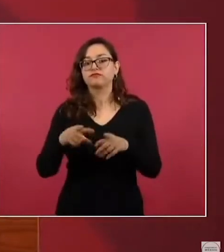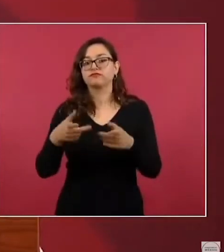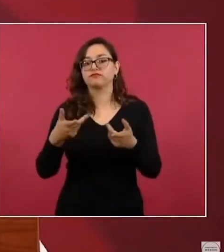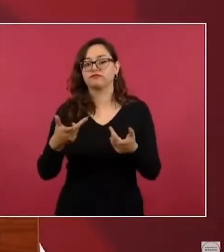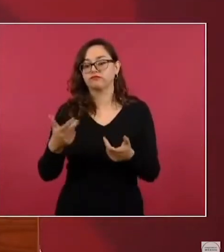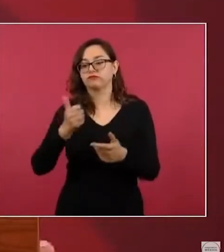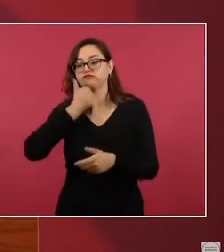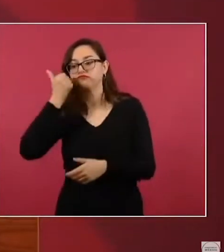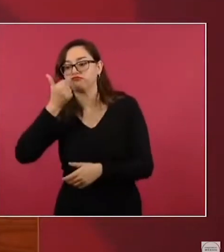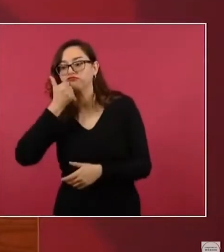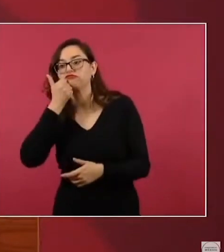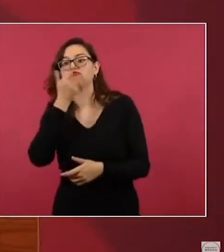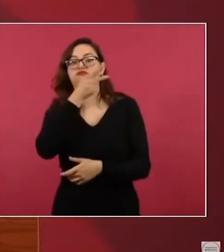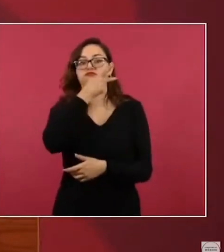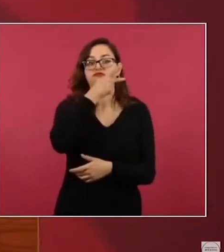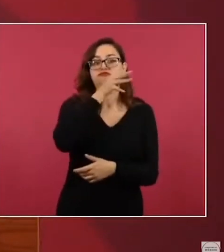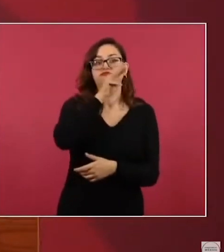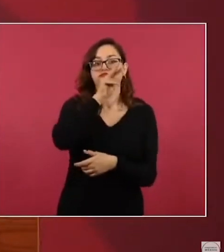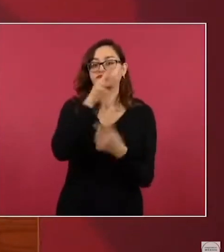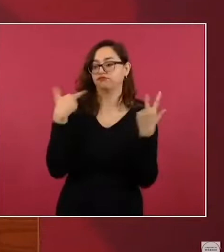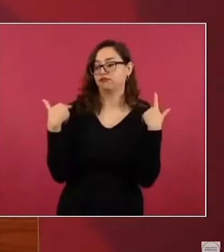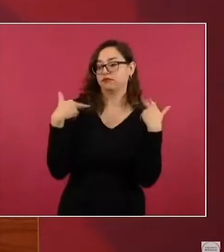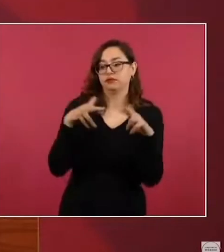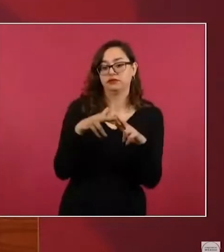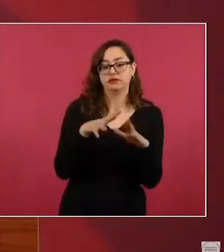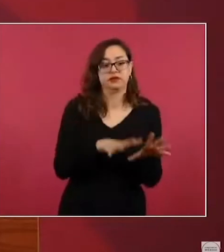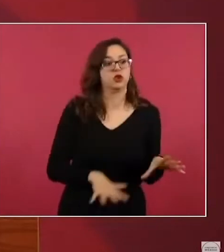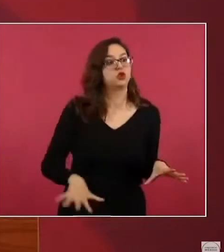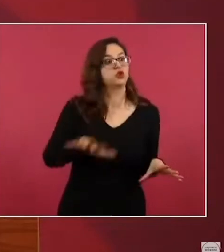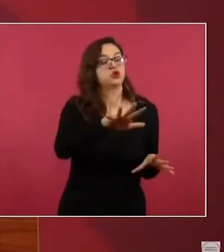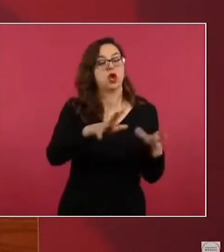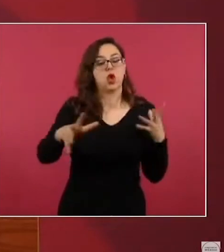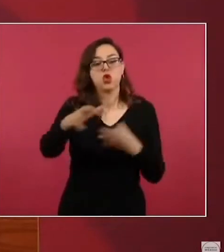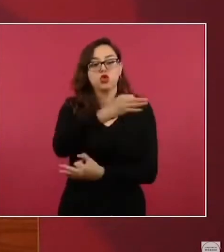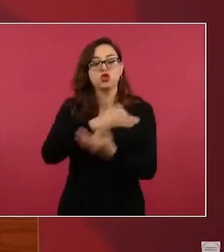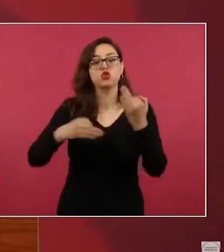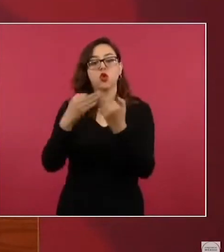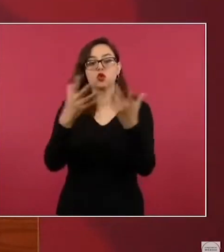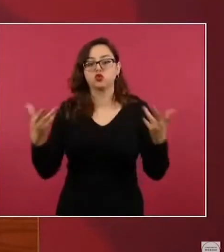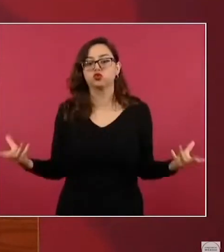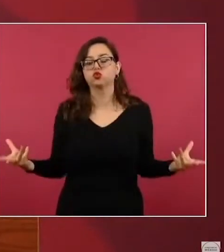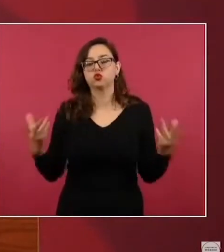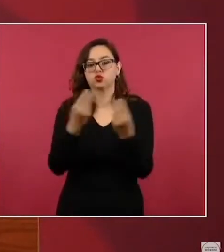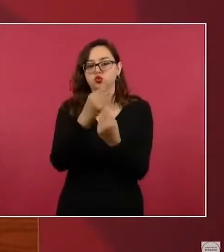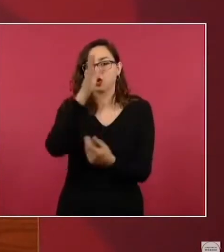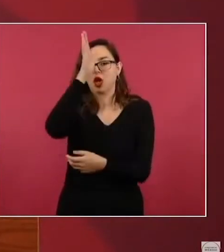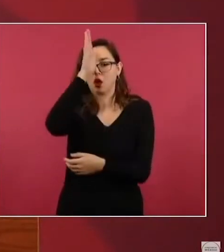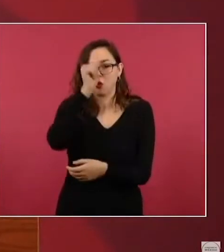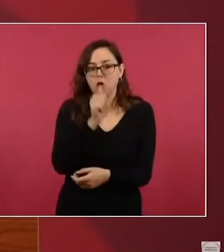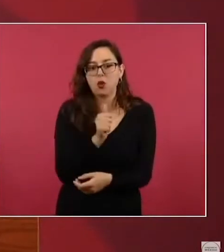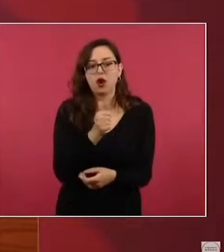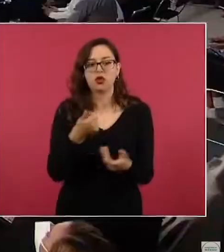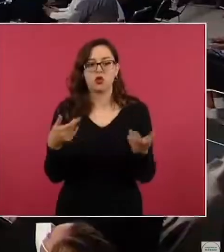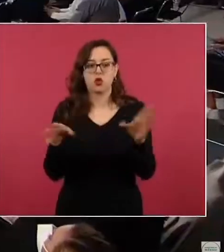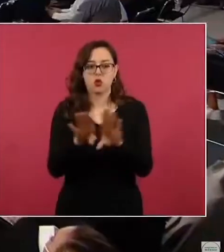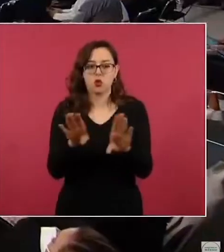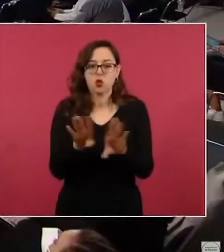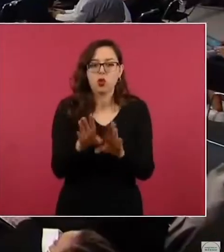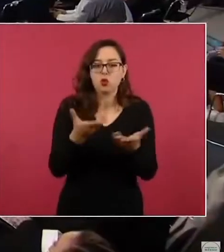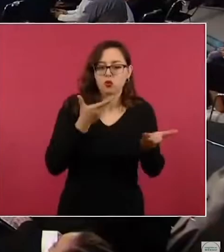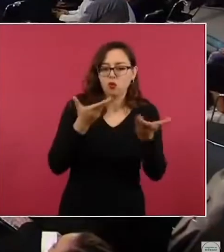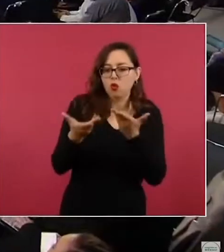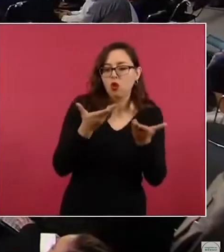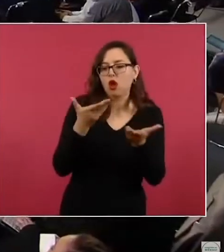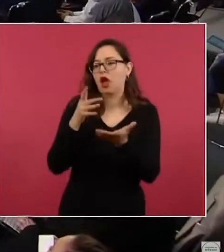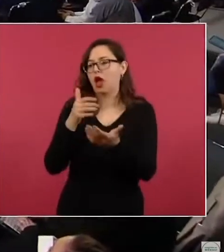los alumnos, los padres y la sociedad, de cómo nos vamos a comportar, cómo nos vamos a escuchar, cómo nos vamos